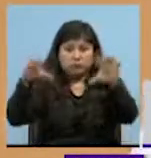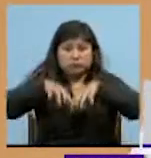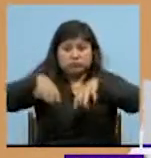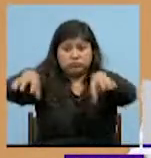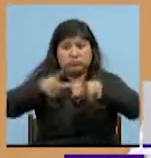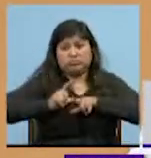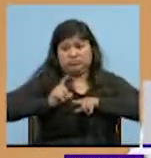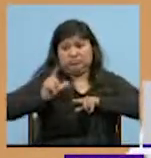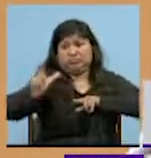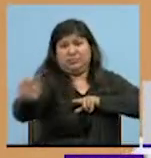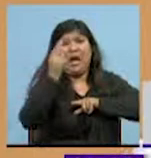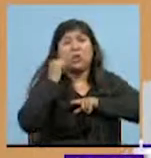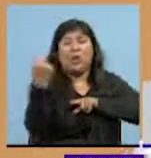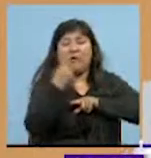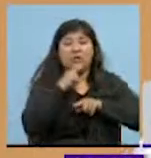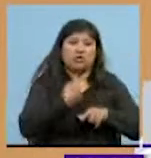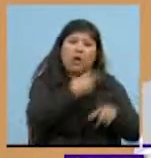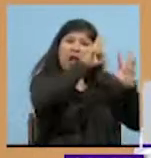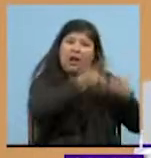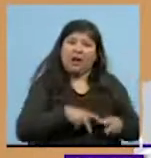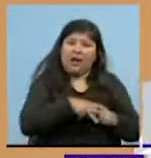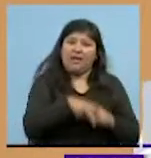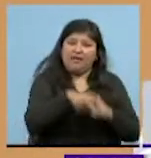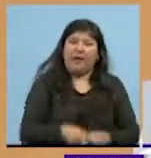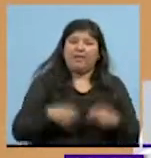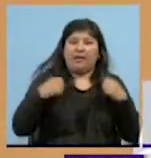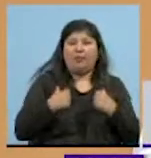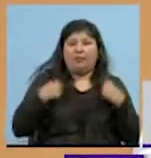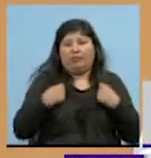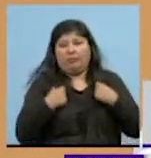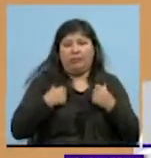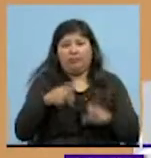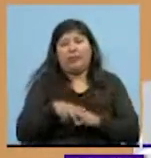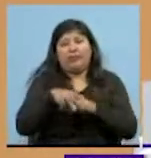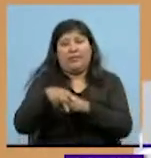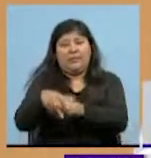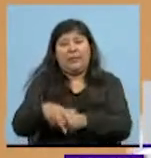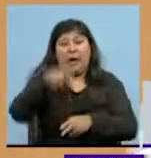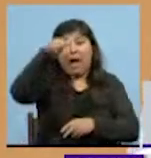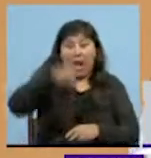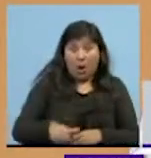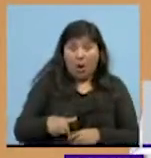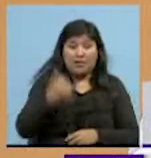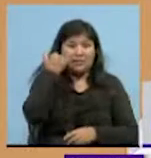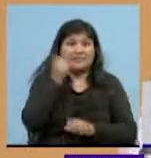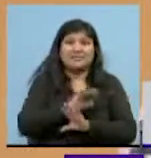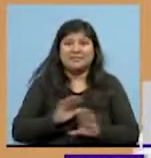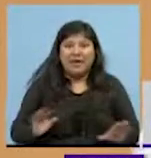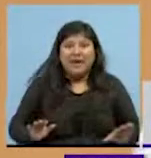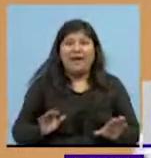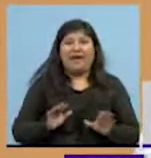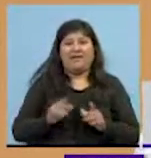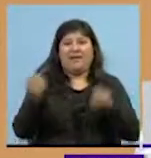de montura, para que sea más liviano. En este momento estamos llegando en 1 hora y media en un vehículo que yo